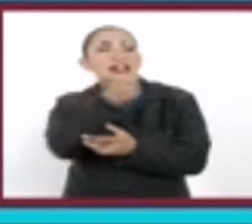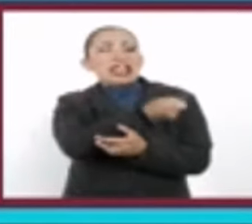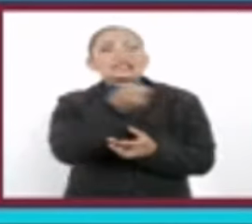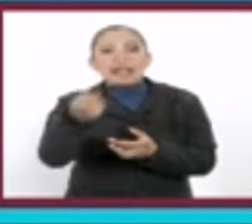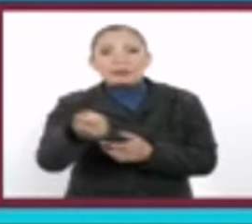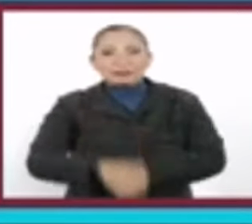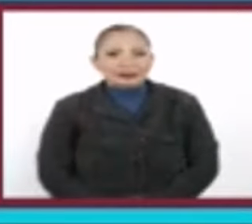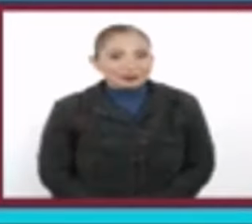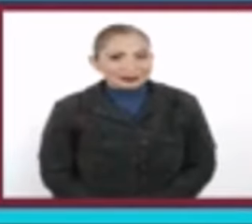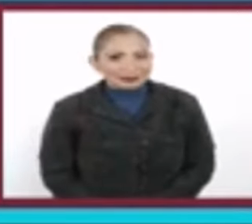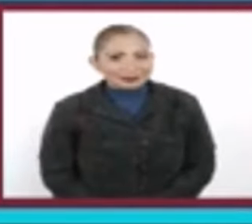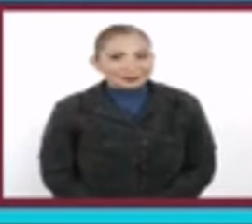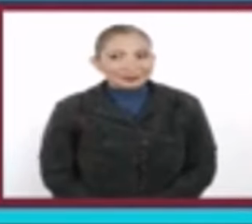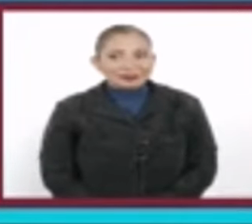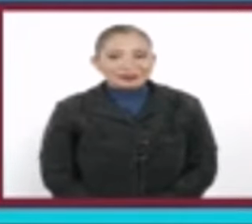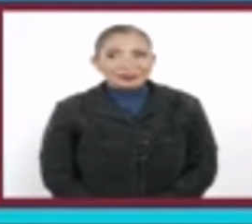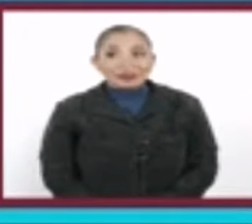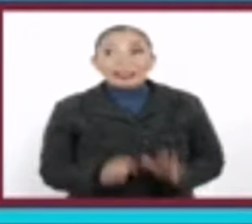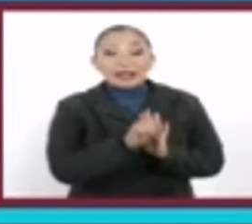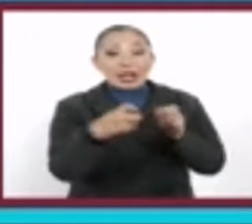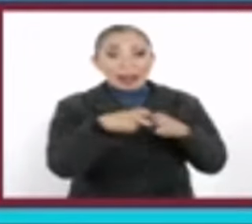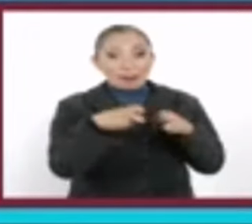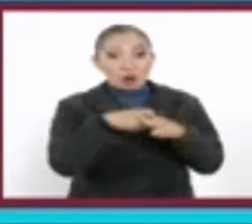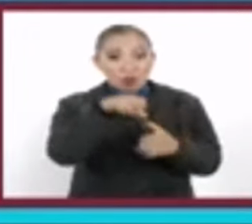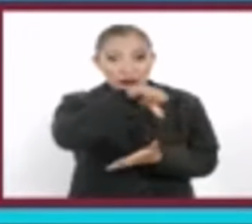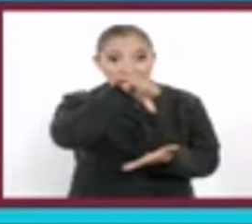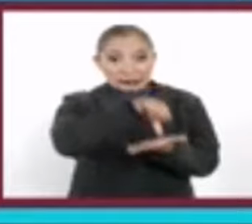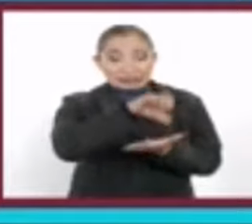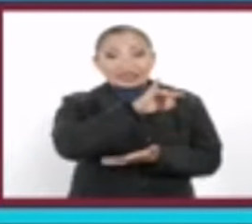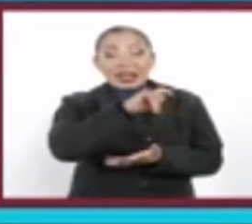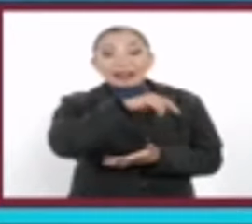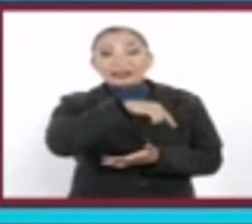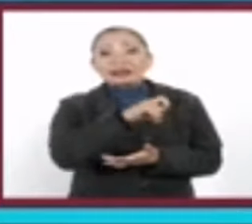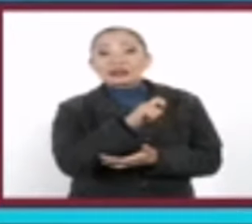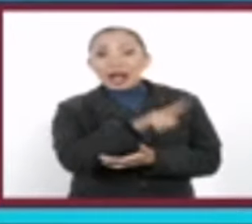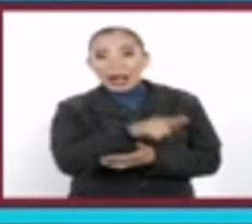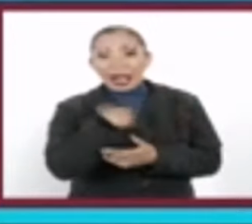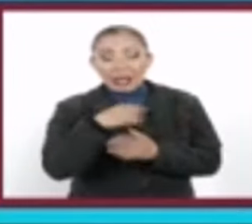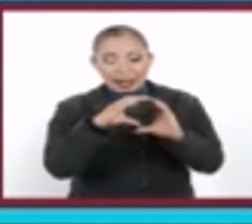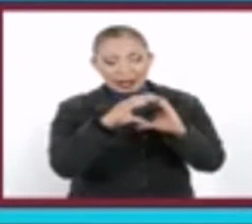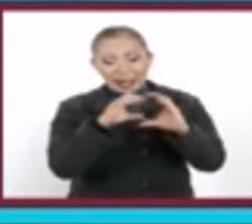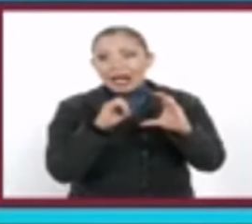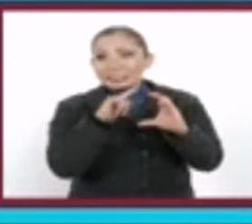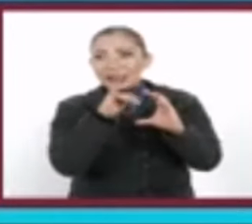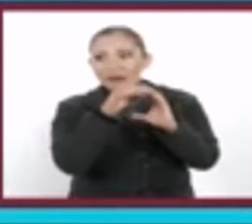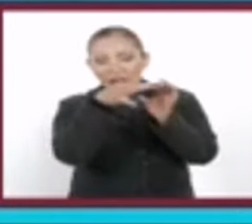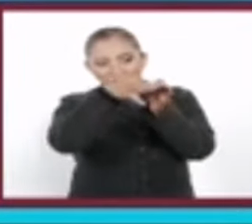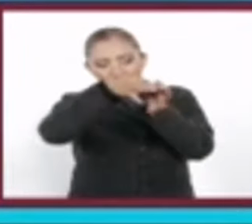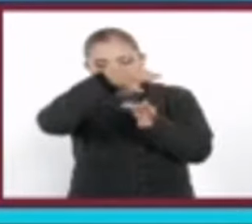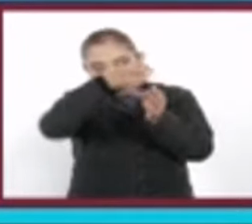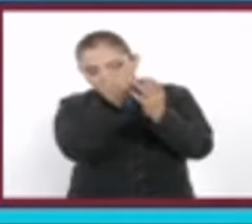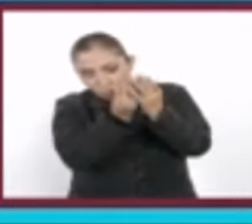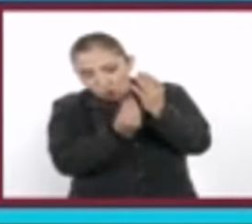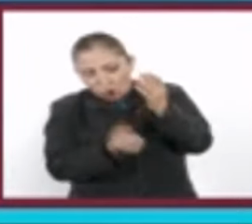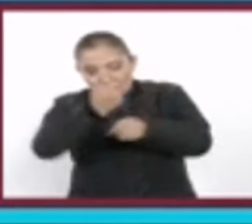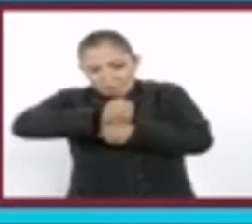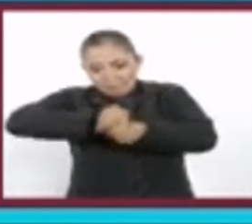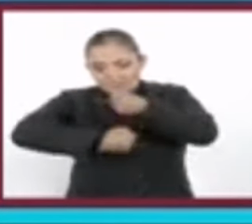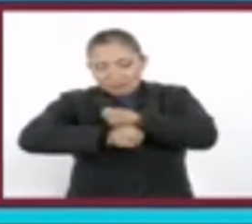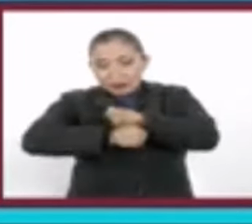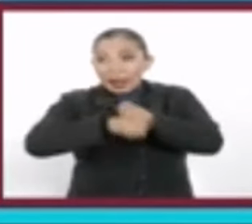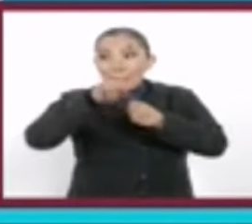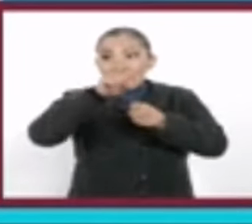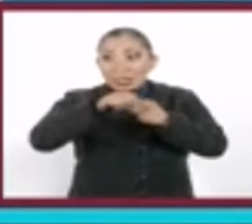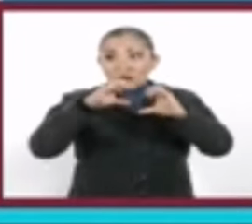componen estos sistemas. El sistema nervioso central está formado por el encéfalo y la médula espinal. A su vez,